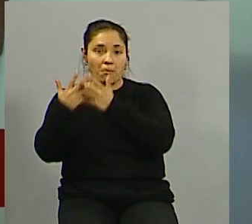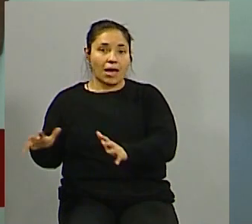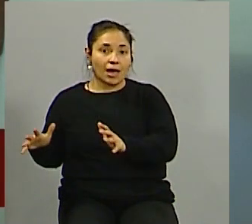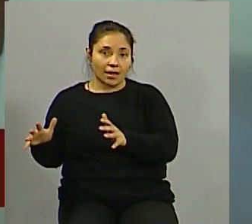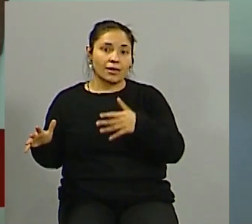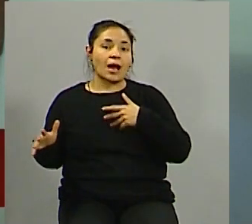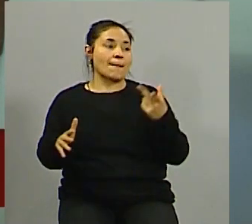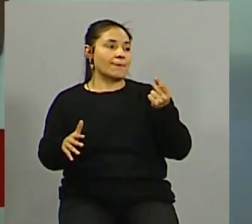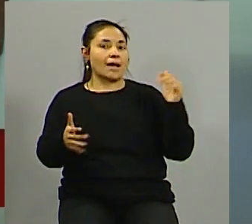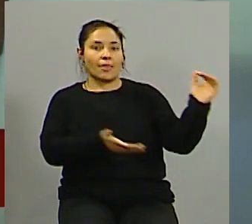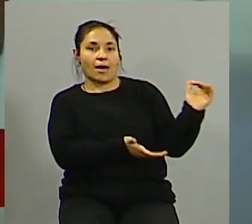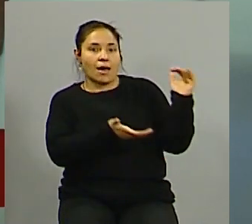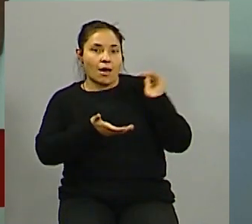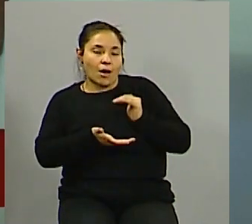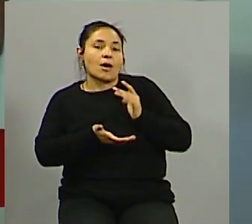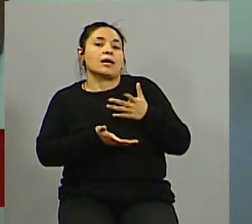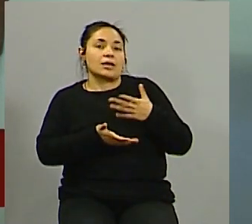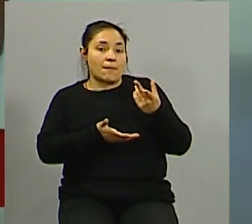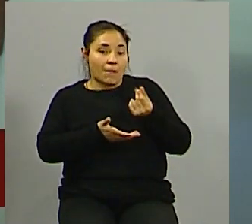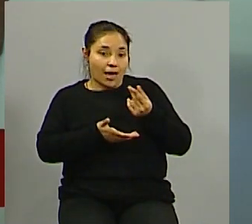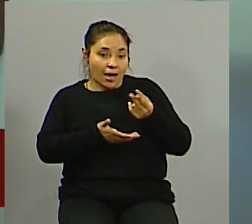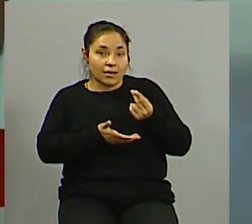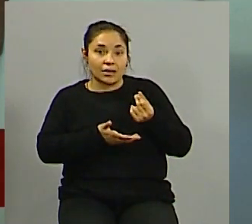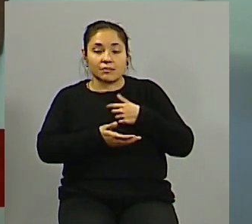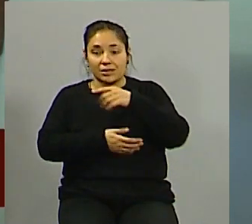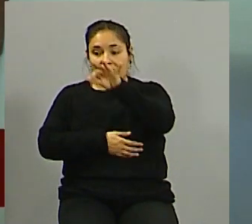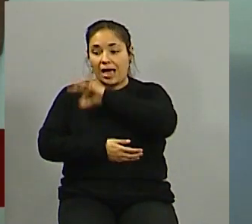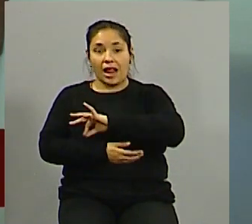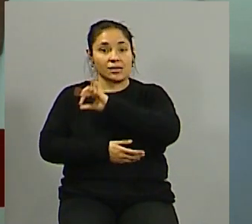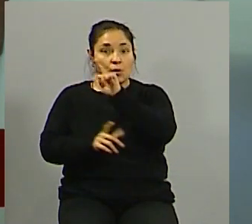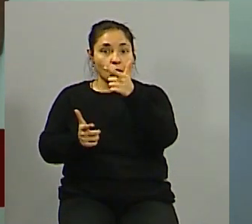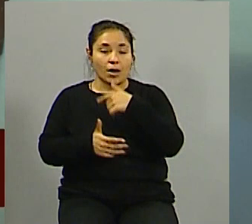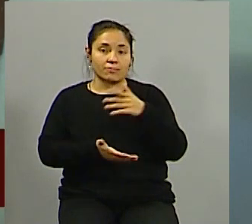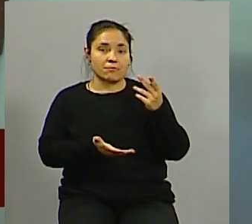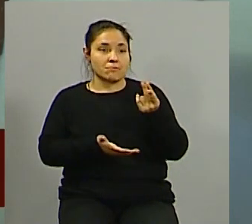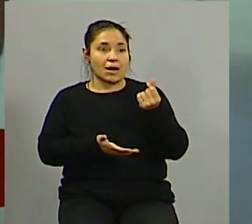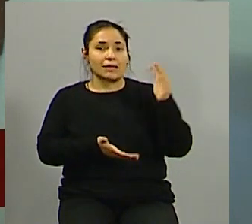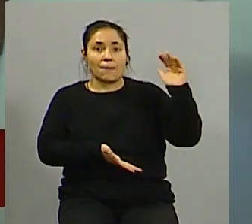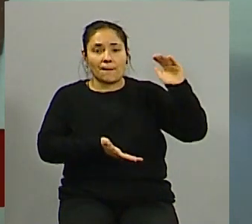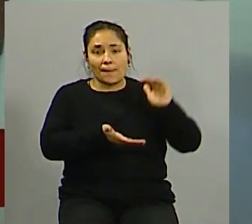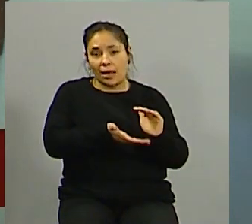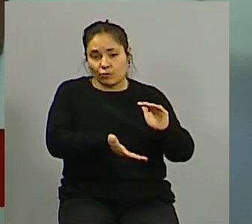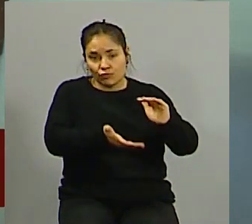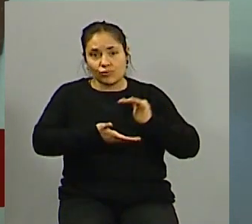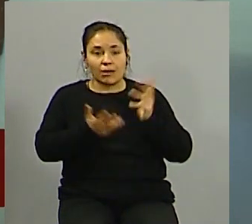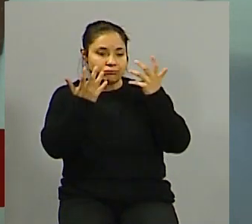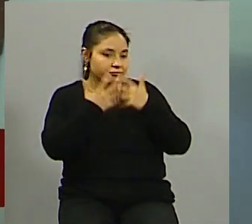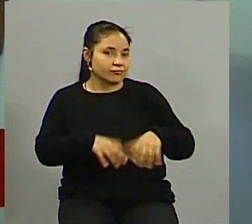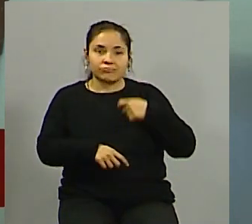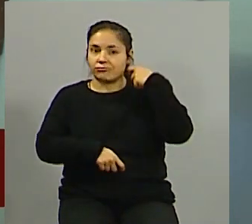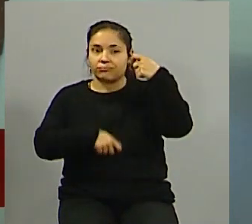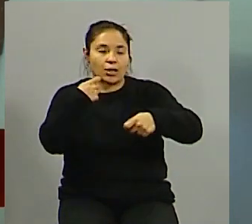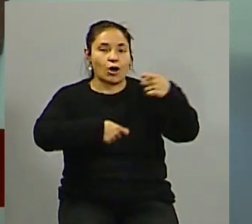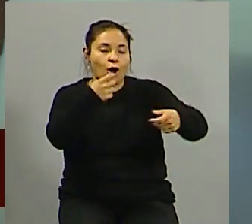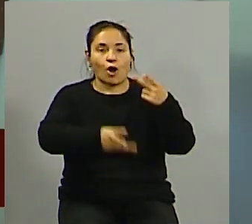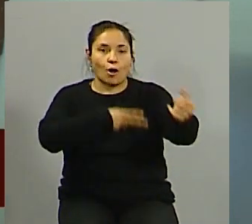principalmente Sí. en Estados Unidos, bueno, automáticamente el dinero, si no están teniendo ingreso por su trabajo, tiene un ingreso mucho menor por un fondo de desempleo, automáticamente lo consume en